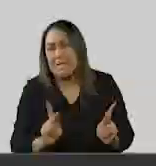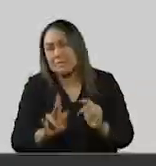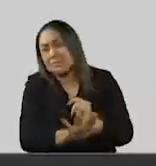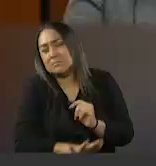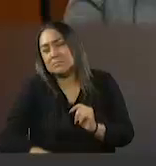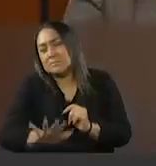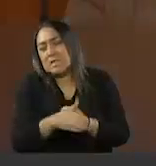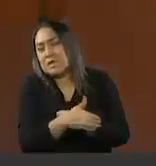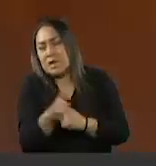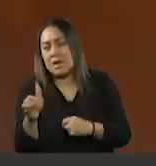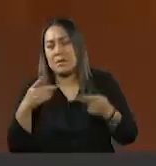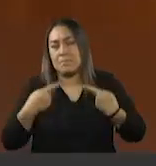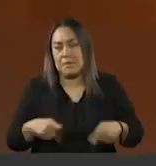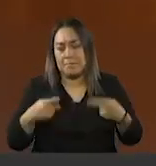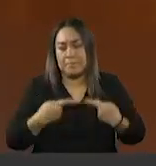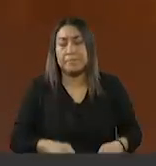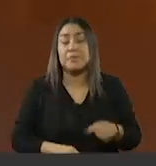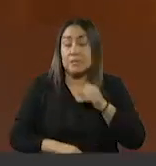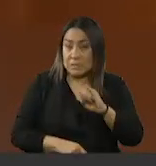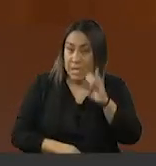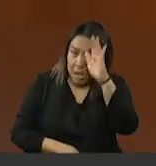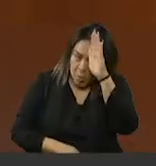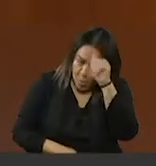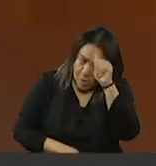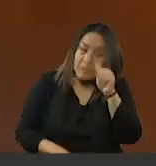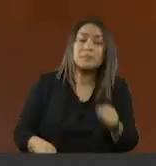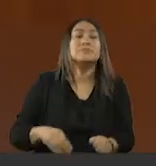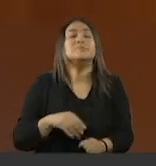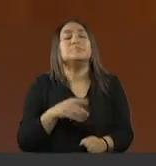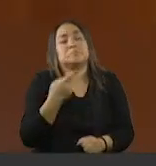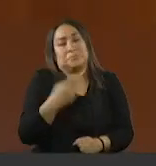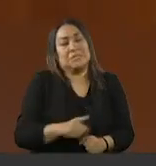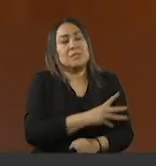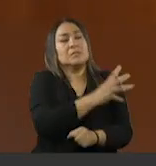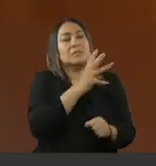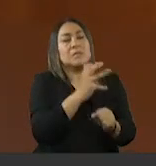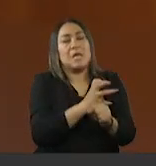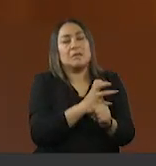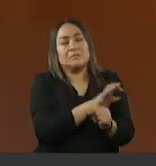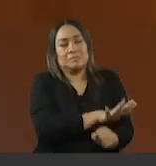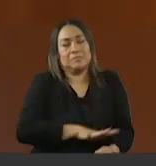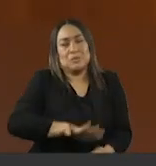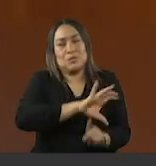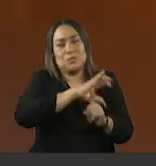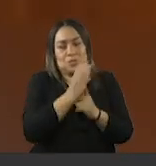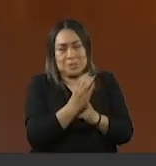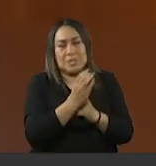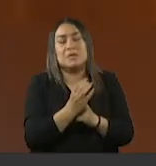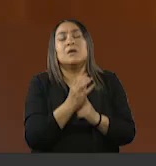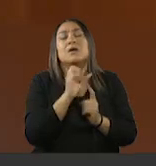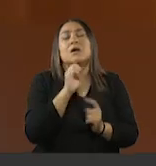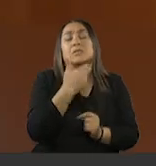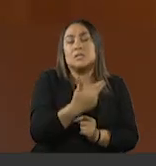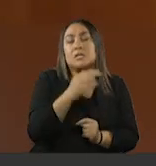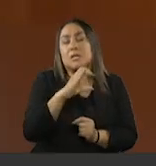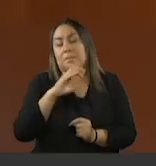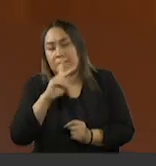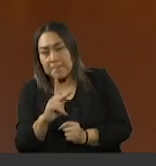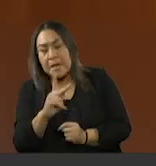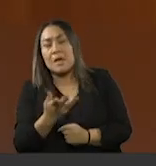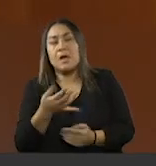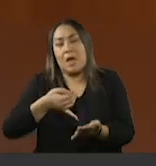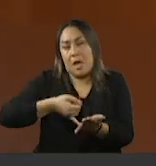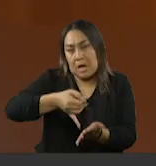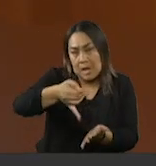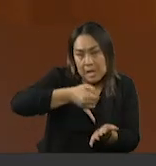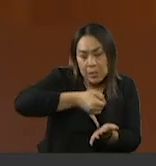social se aprueba dictamen de la tercera comisión de trabajo Hacienda y Crédito Público agricultura